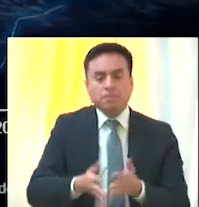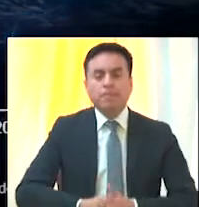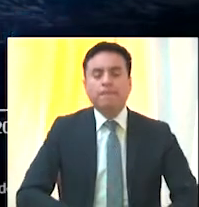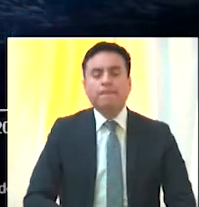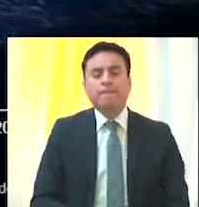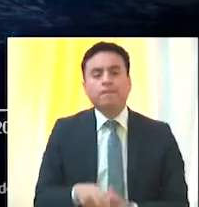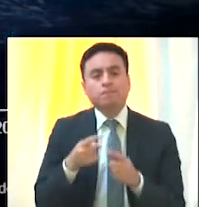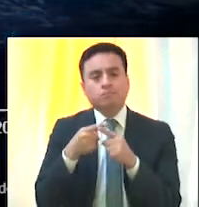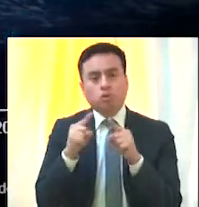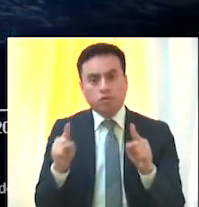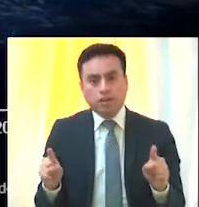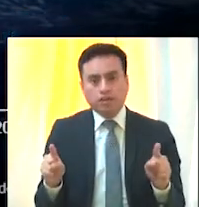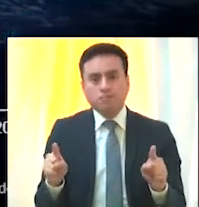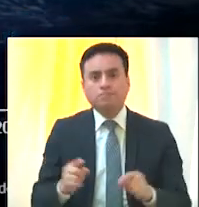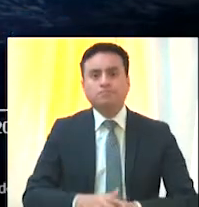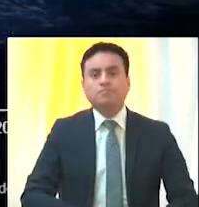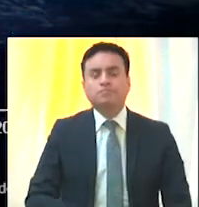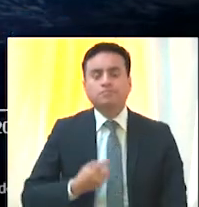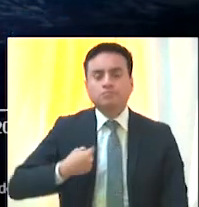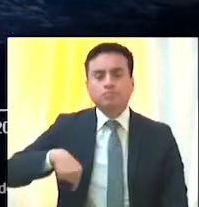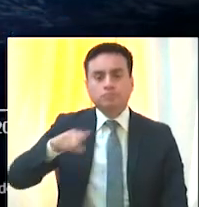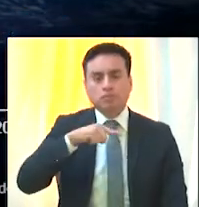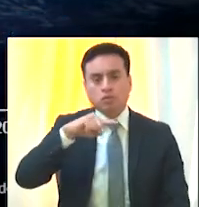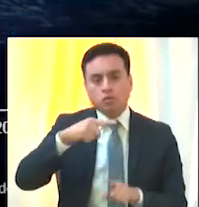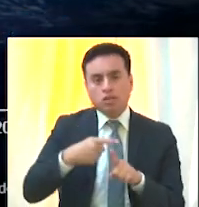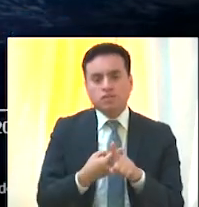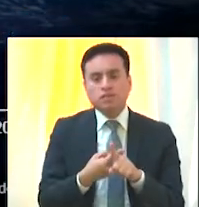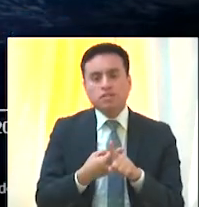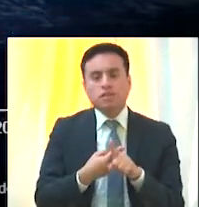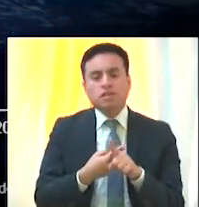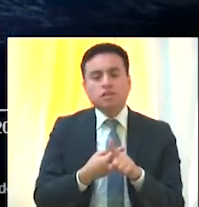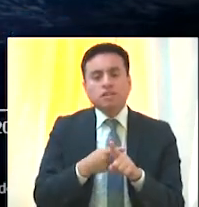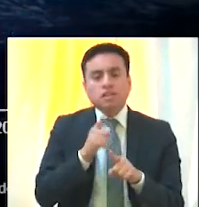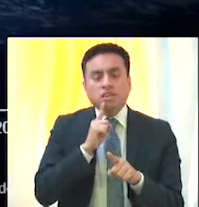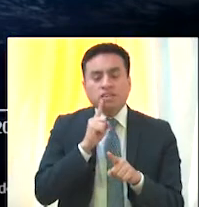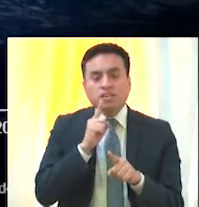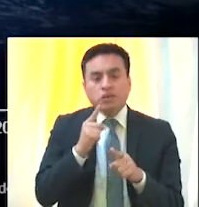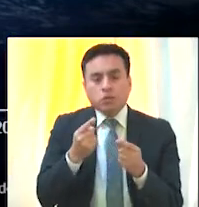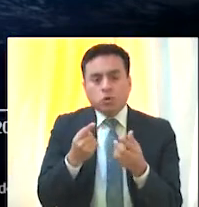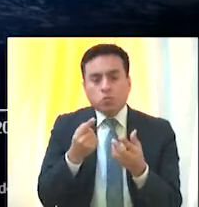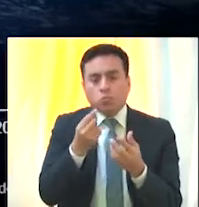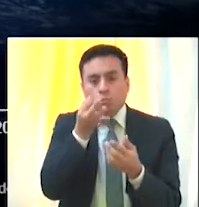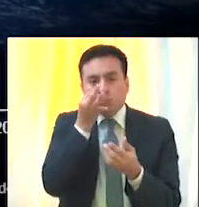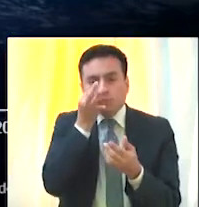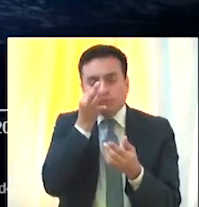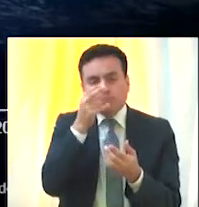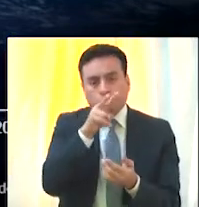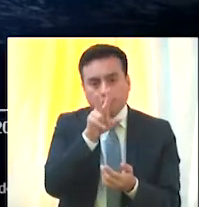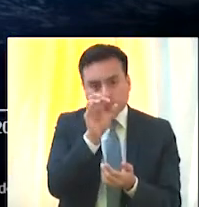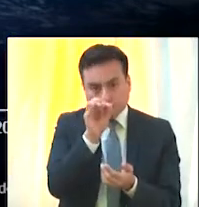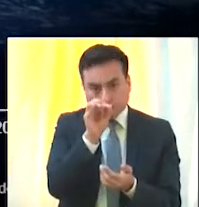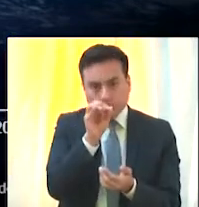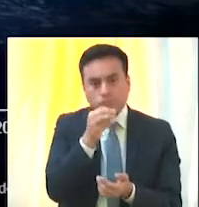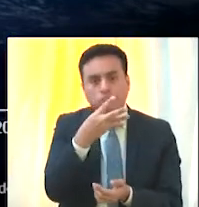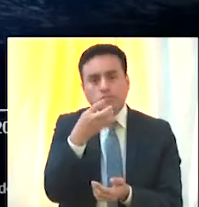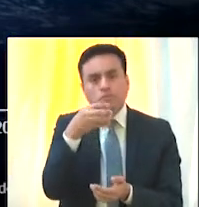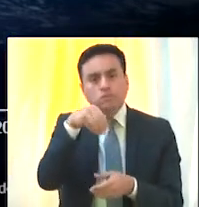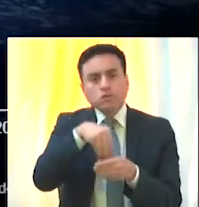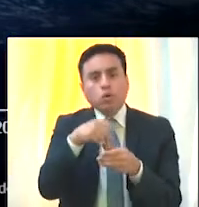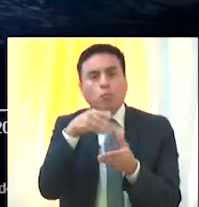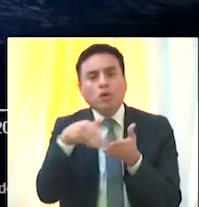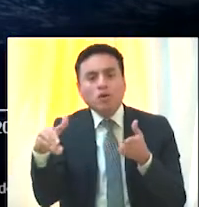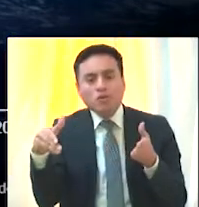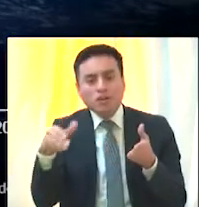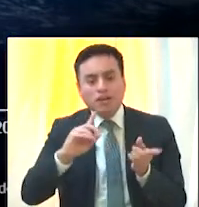Por el contrario, si tomamos nuevamente la concentración que realmente se ha observado, variando de 280 a 400 partes por millón, y